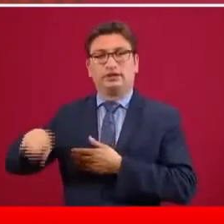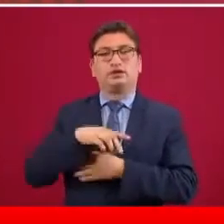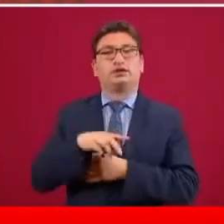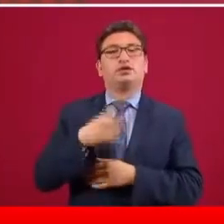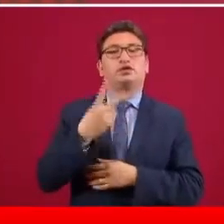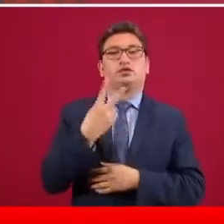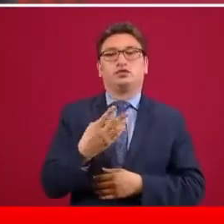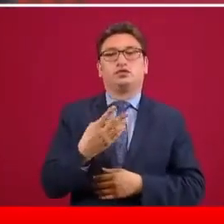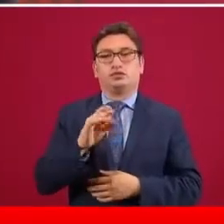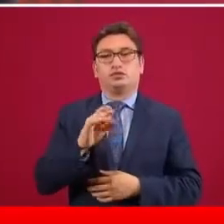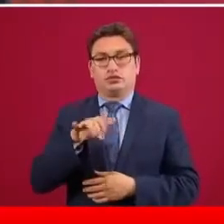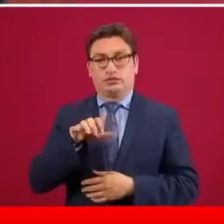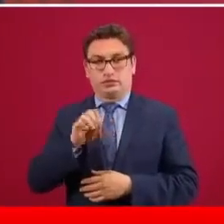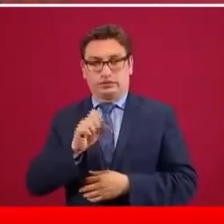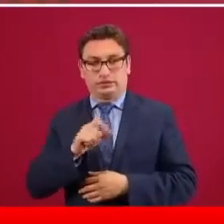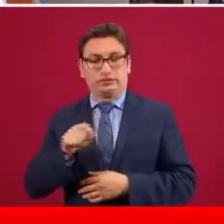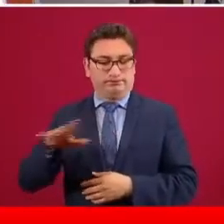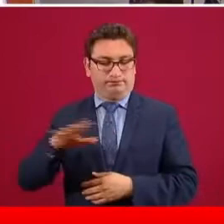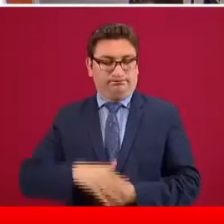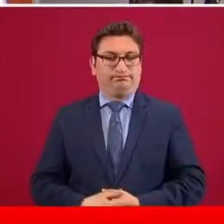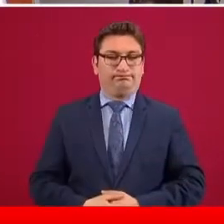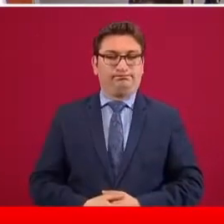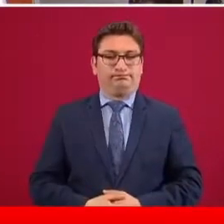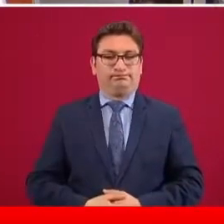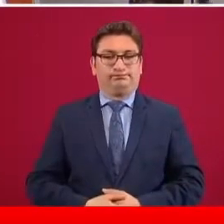trabajo entonces vamos construir